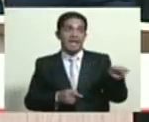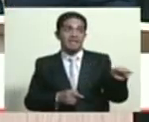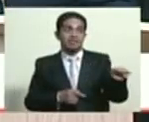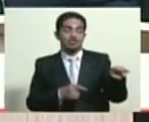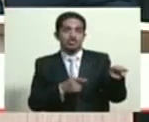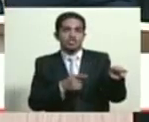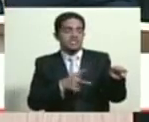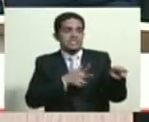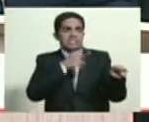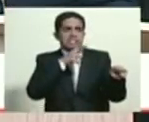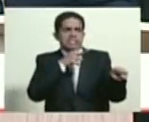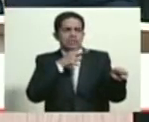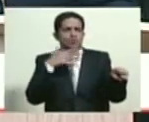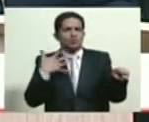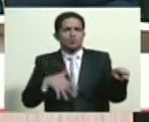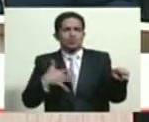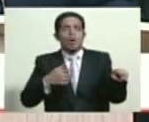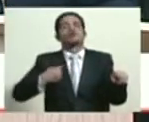tercos.